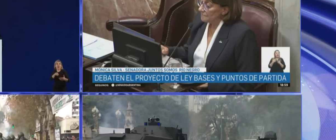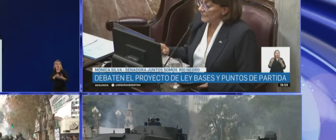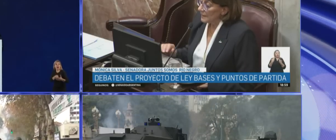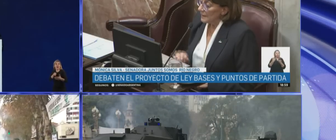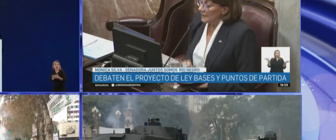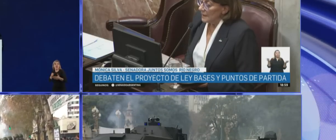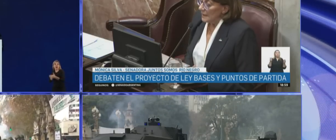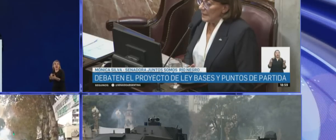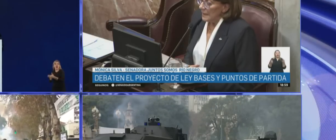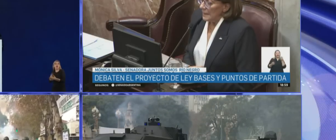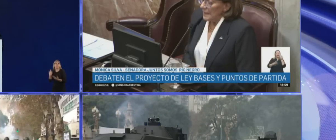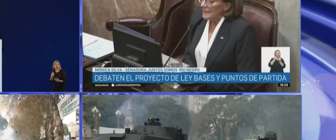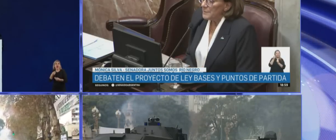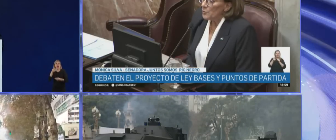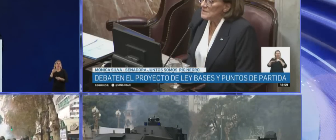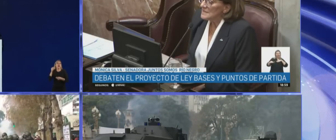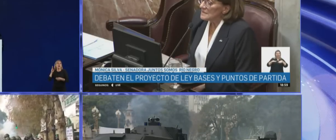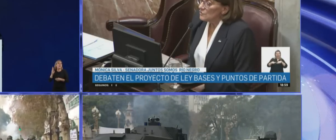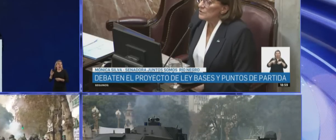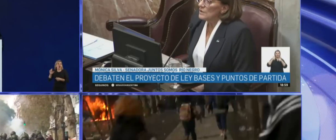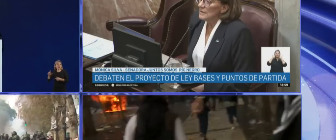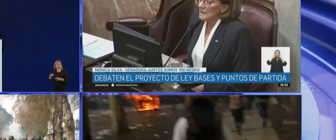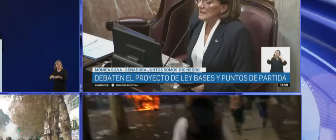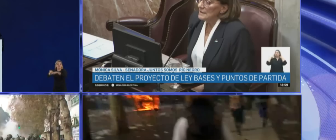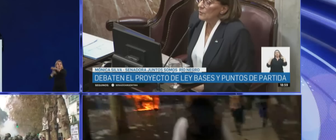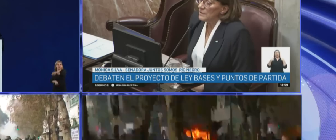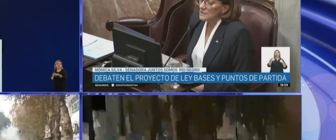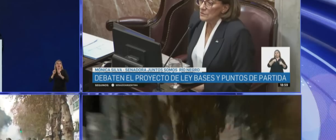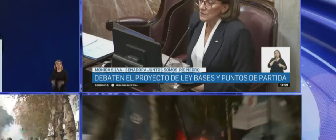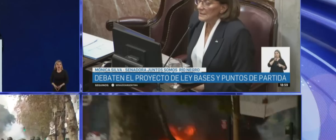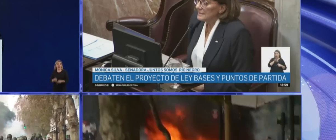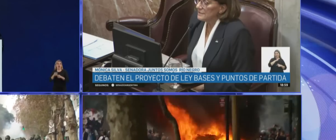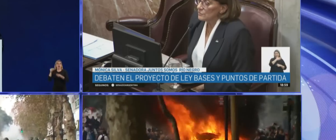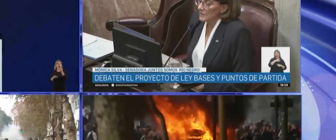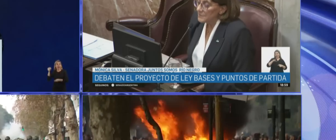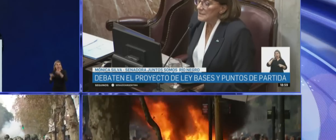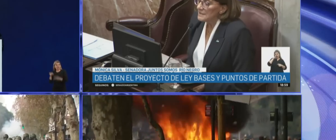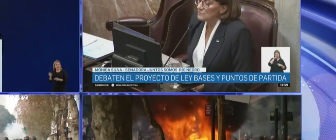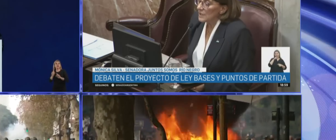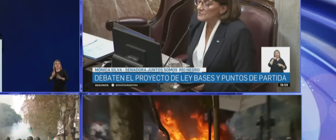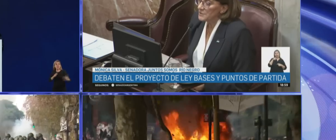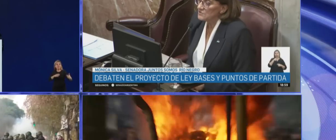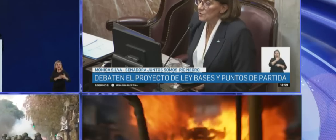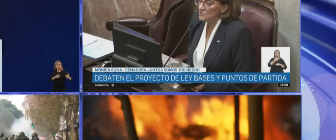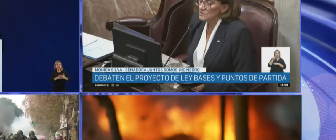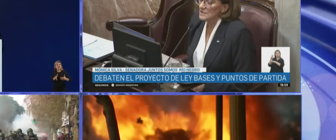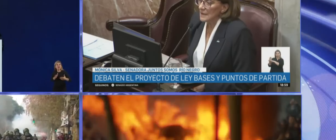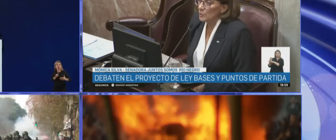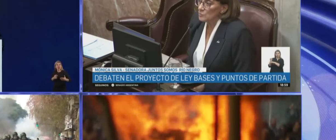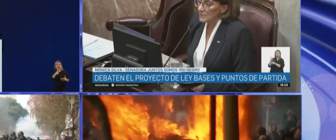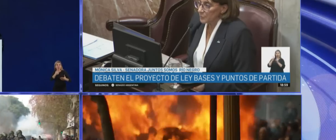de romper la hoja de balance del Banco Central. Y nos ponen palos en la rueda cada uno de los días que intentamos